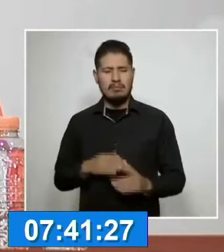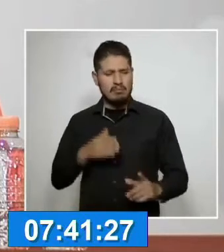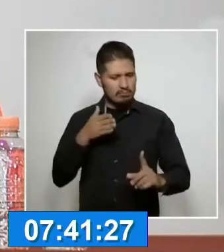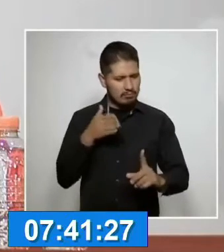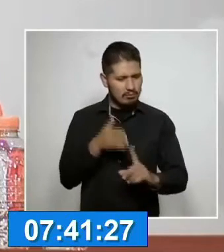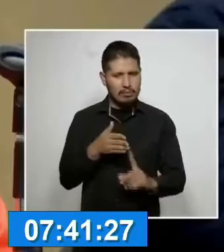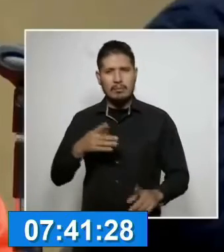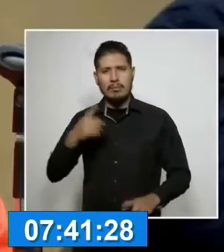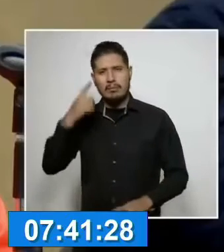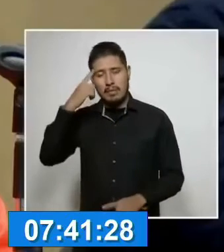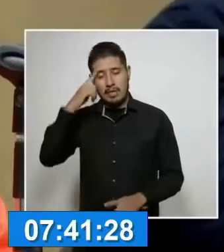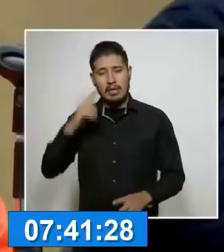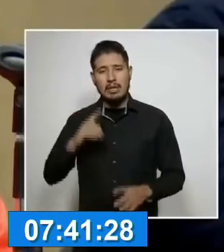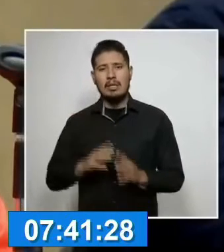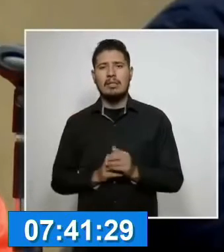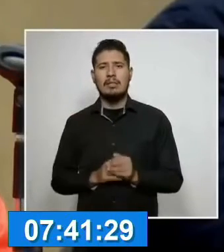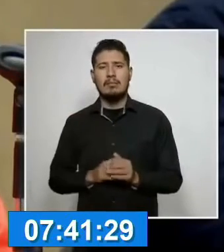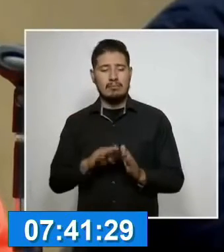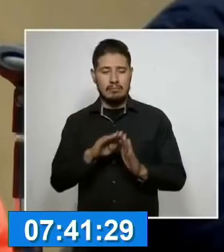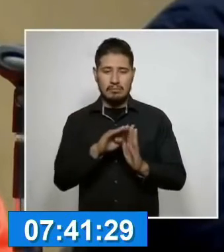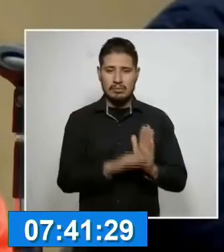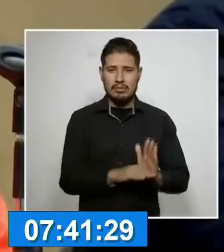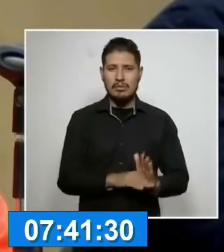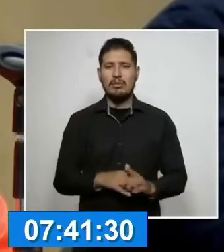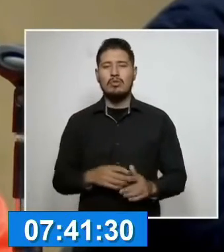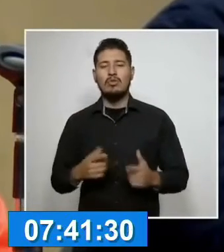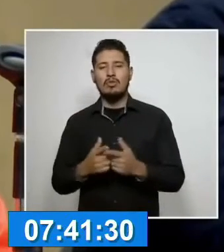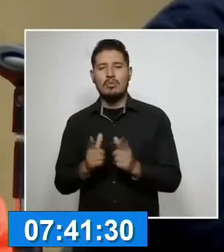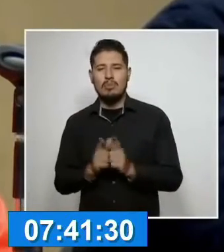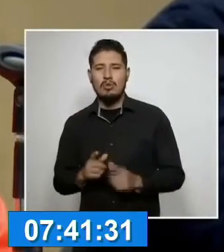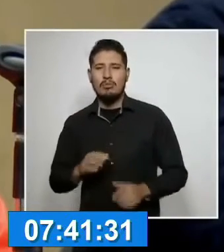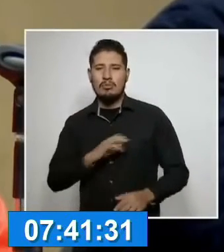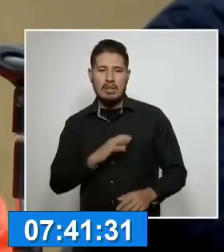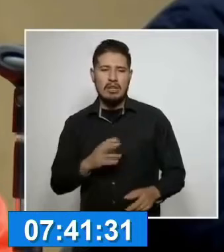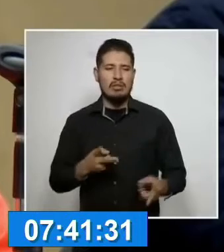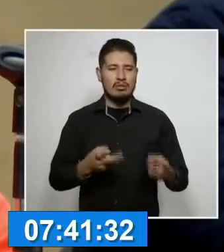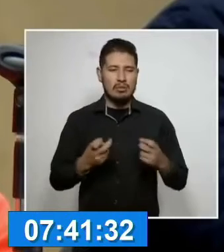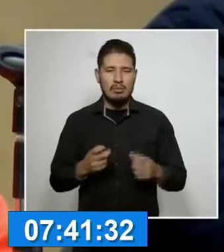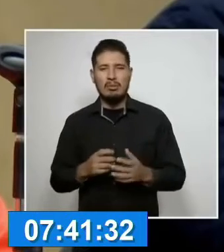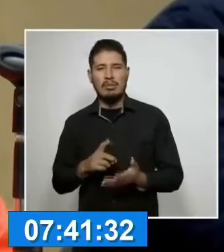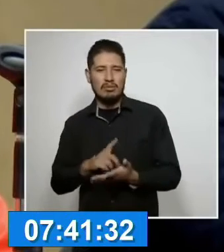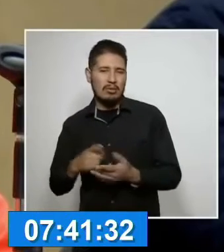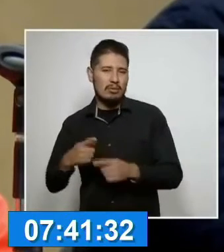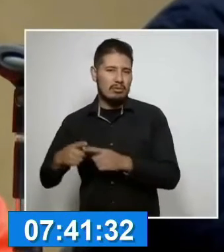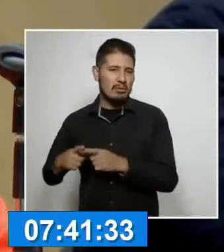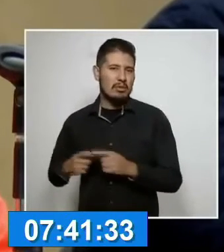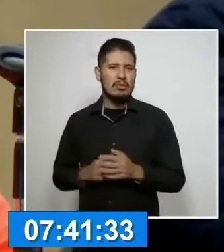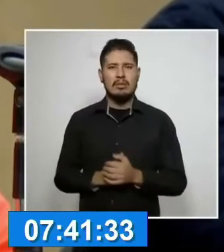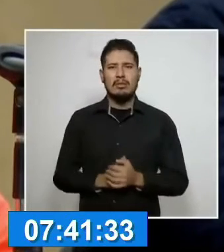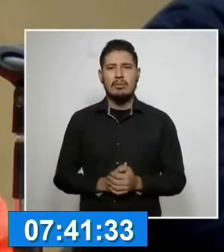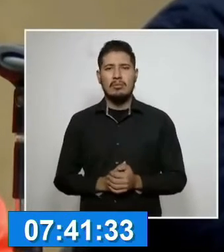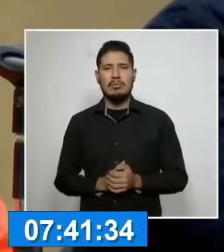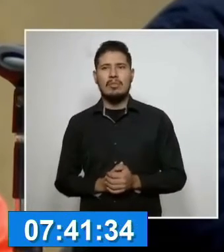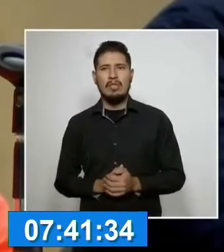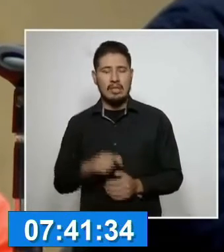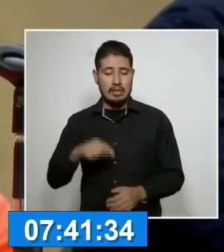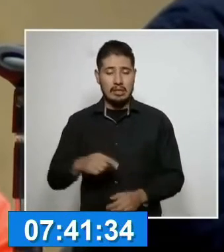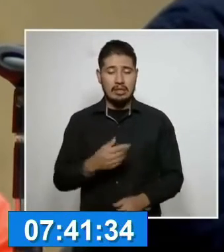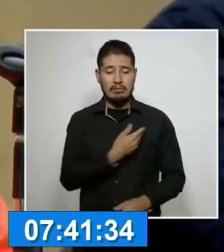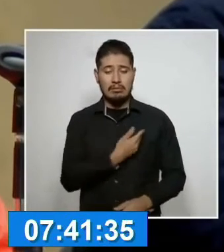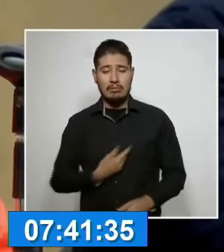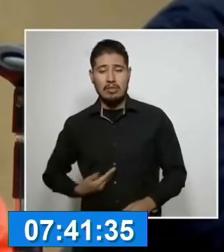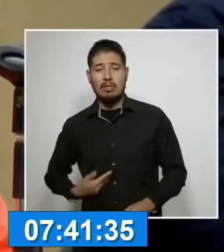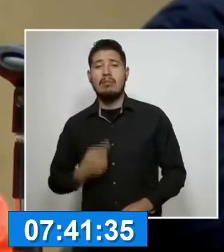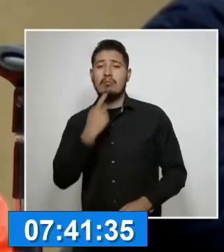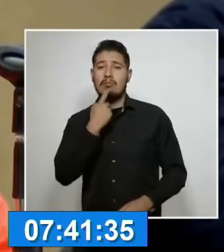en acciones que limiten las actividades de los grupos delincuenciales. Hoy estamos aquí por instrucción del presidente